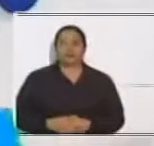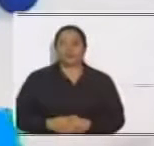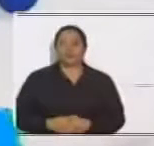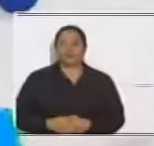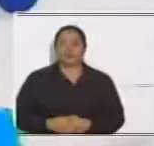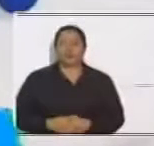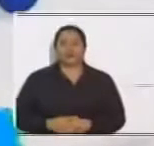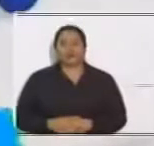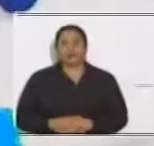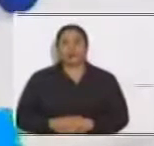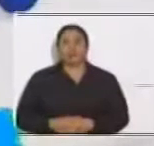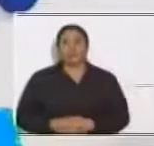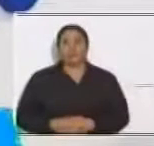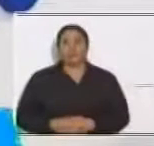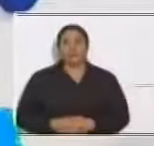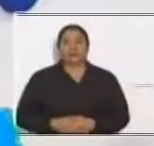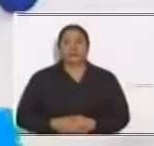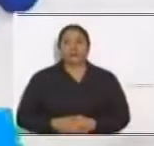Muy bien.